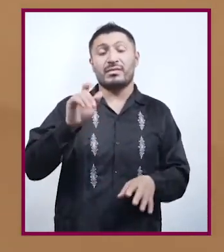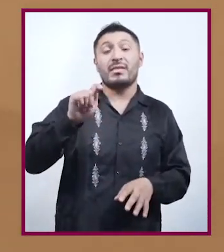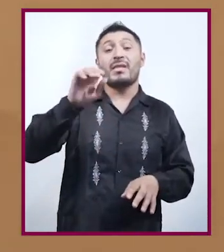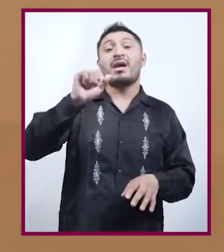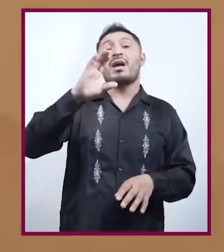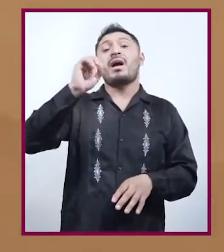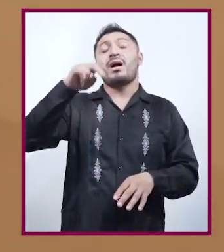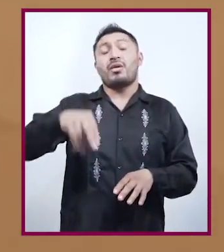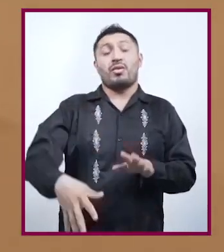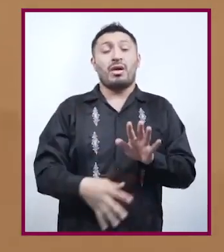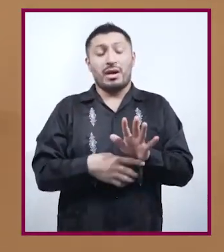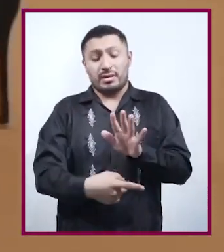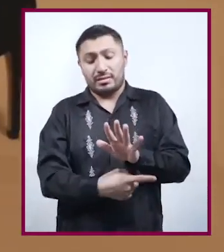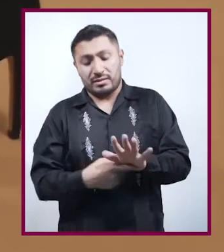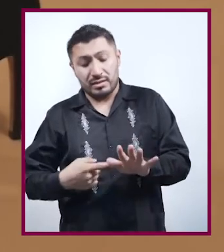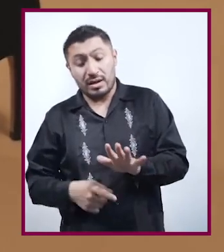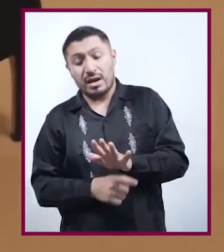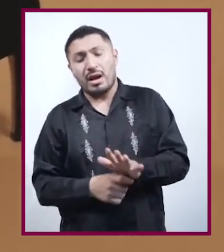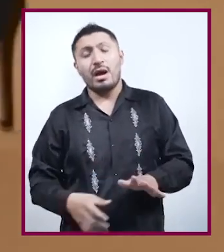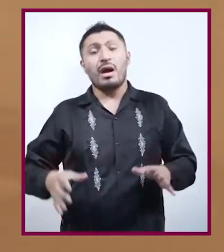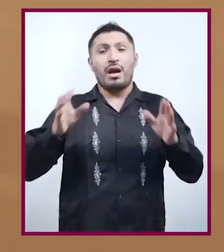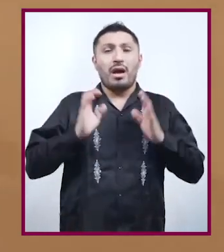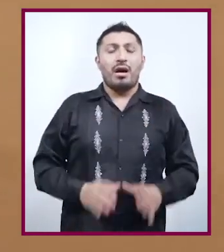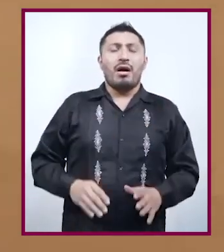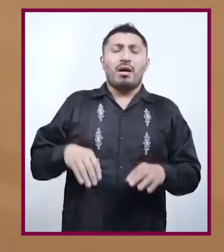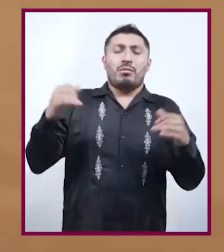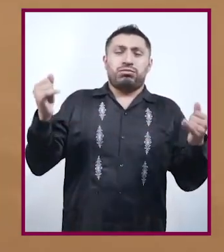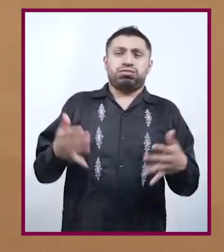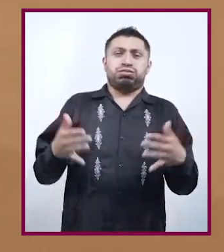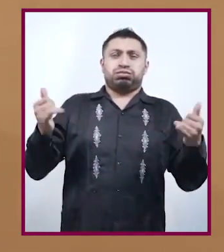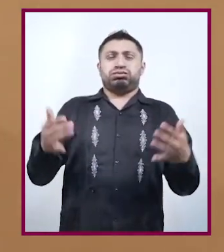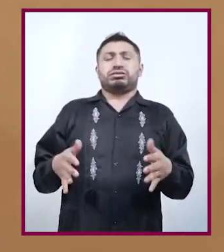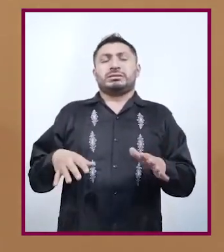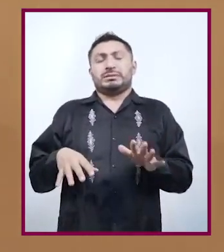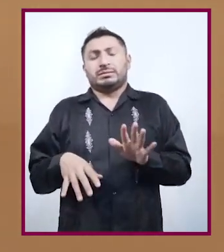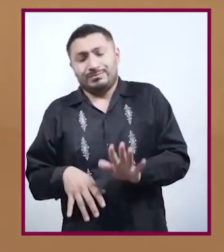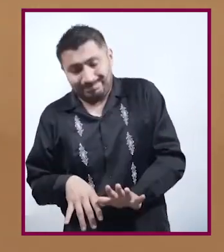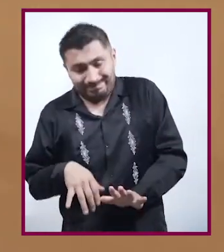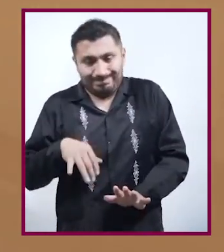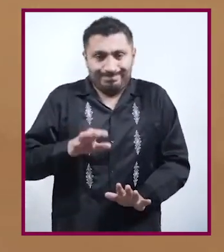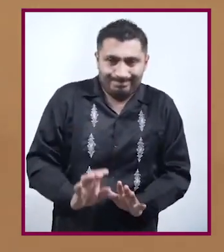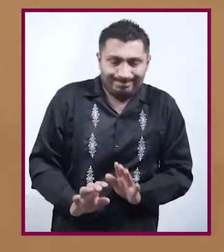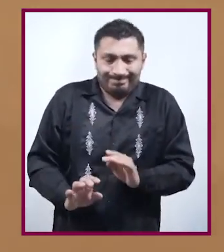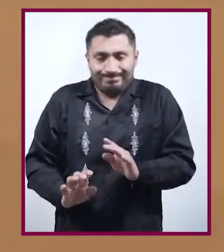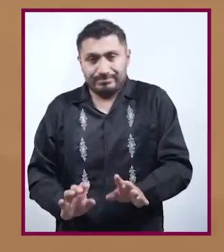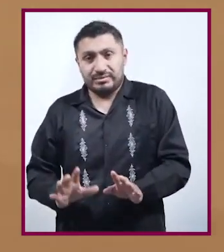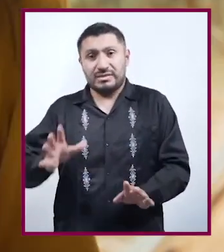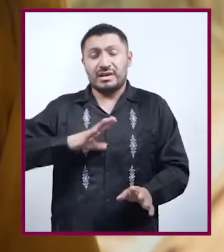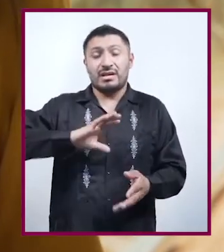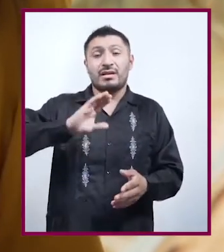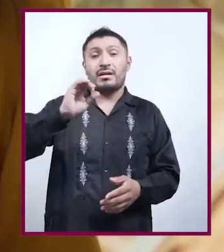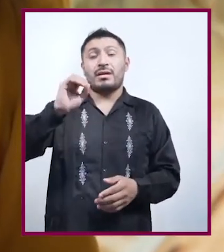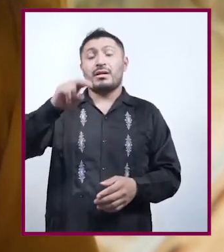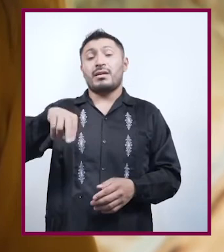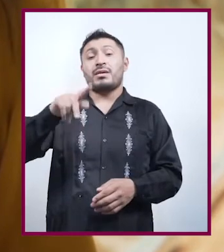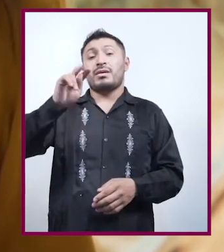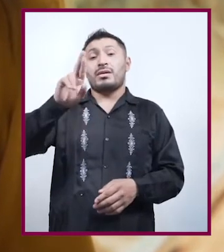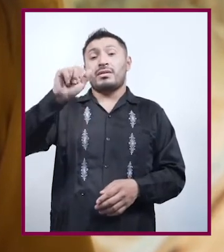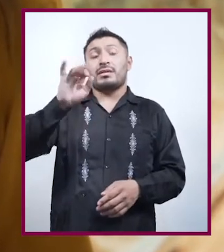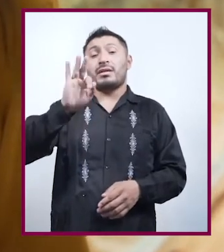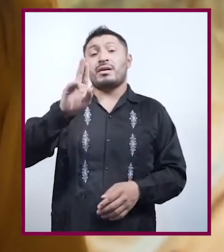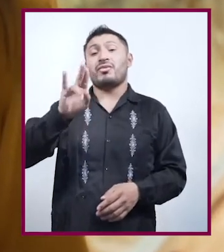piso. El tacón soporta el peso del cuerpo en el zapato. Tenemos